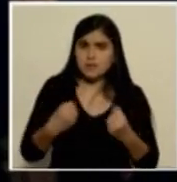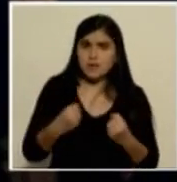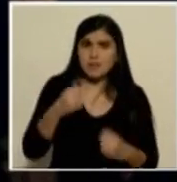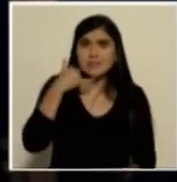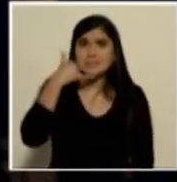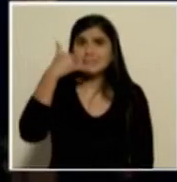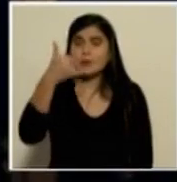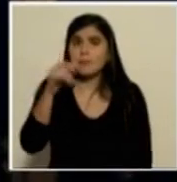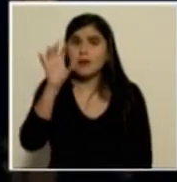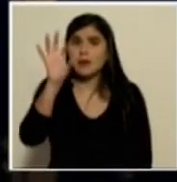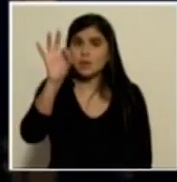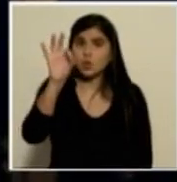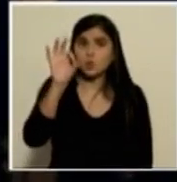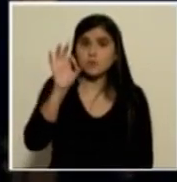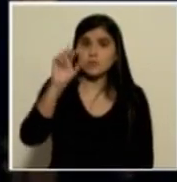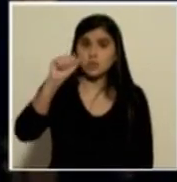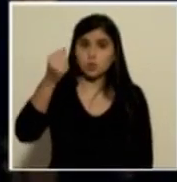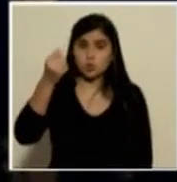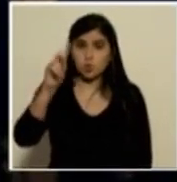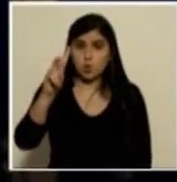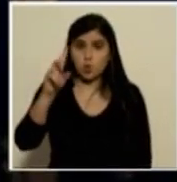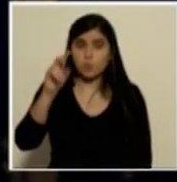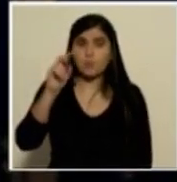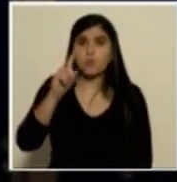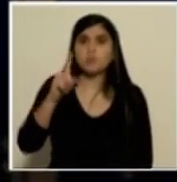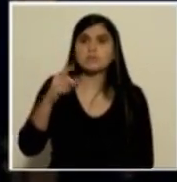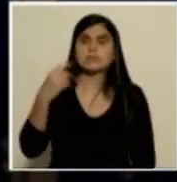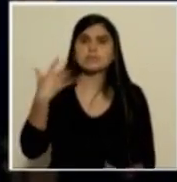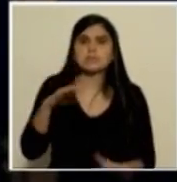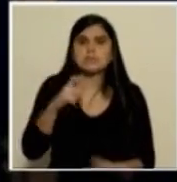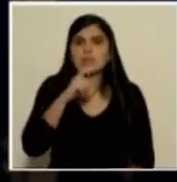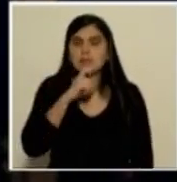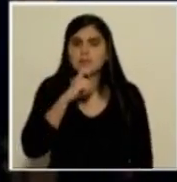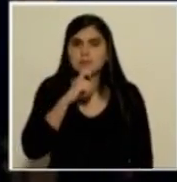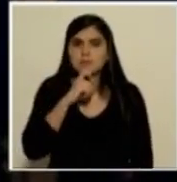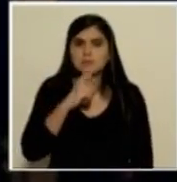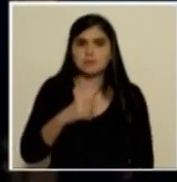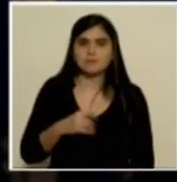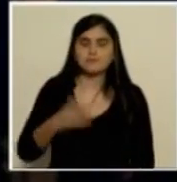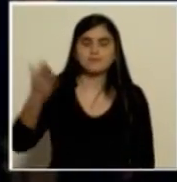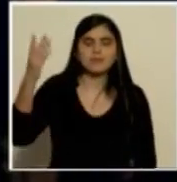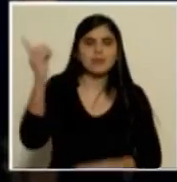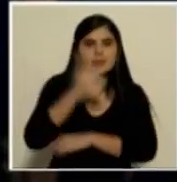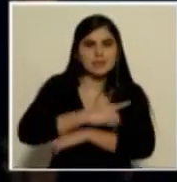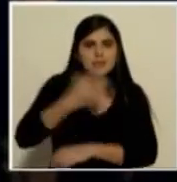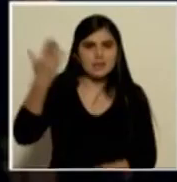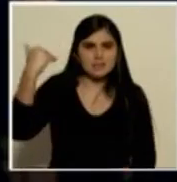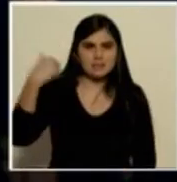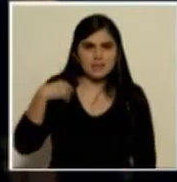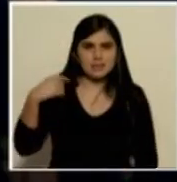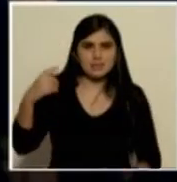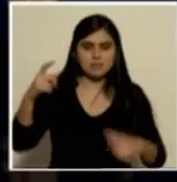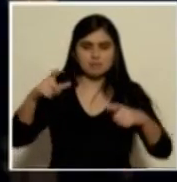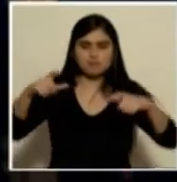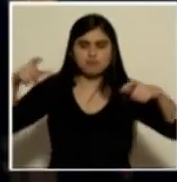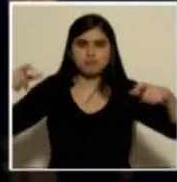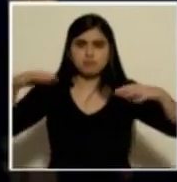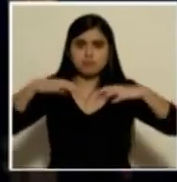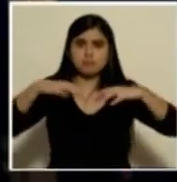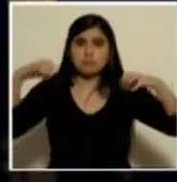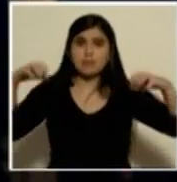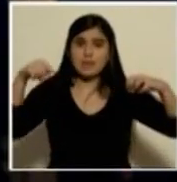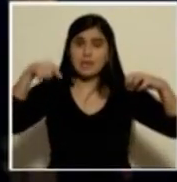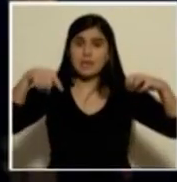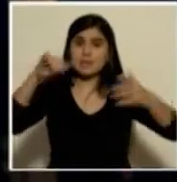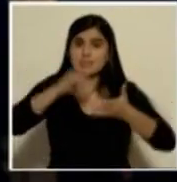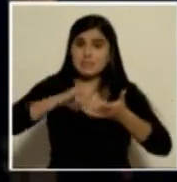más difícil. Para hacerle mi pregunta, le voy a exponer un ejemplo. Días atrás, un gimnasio de San José salió positivo el